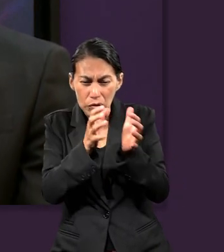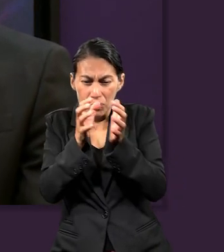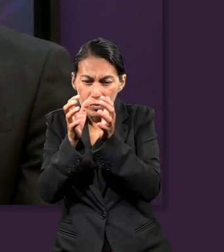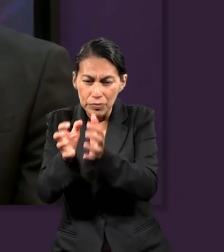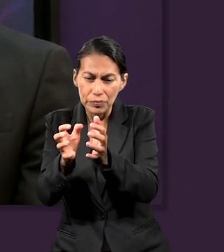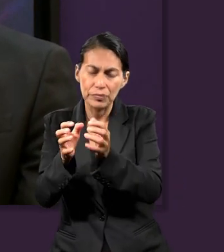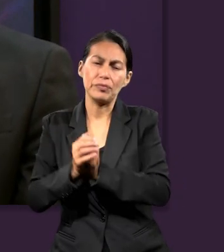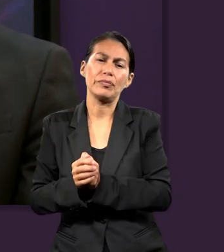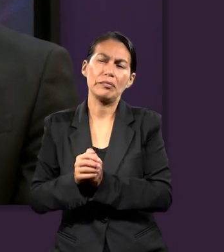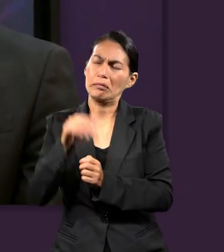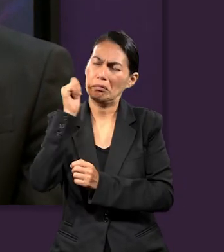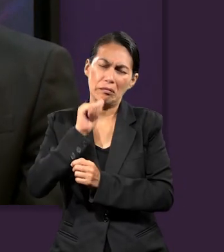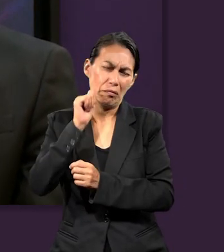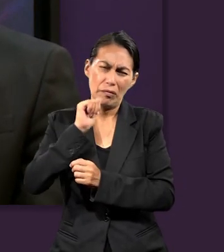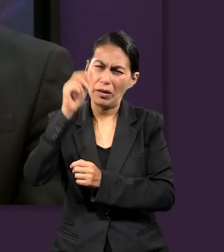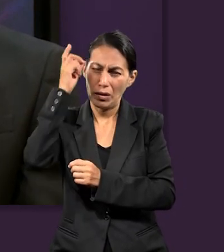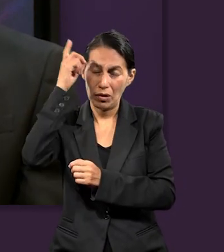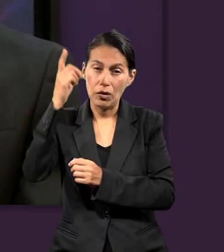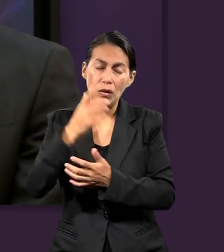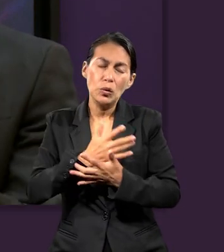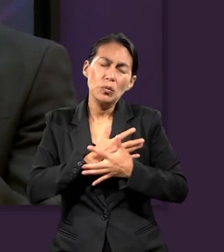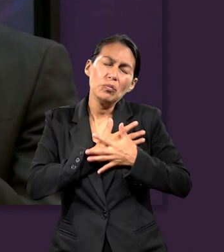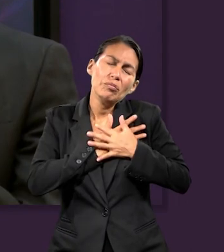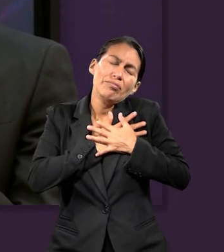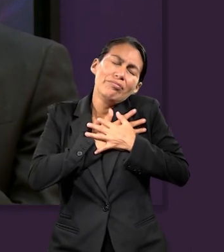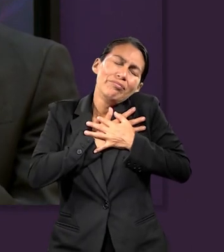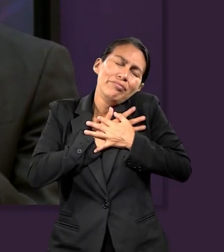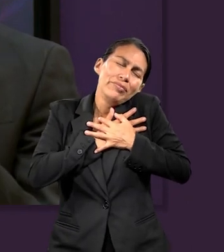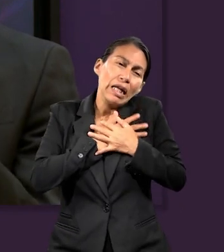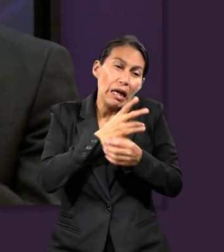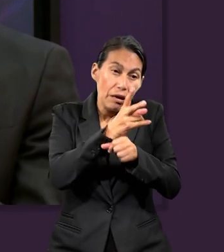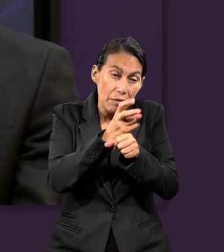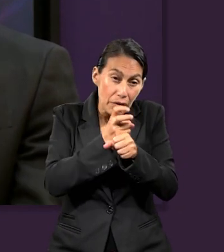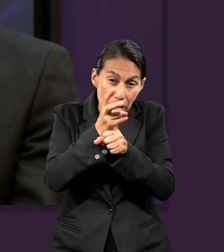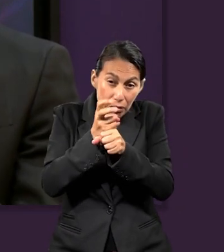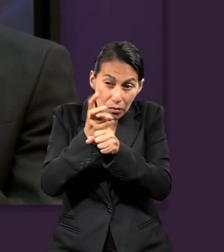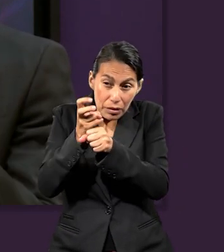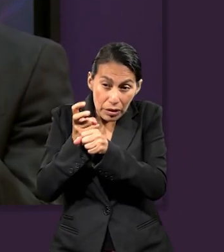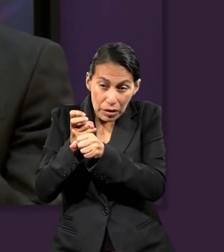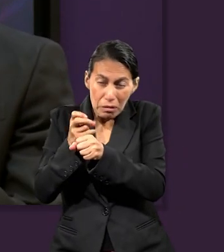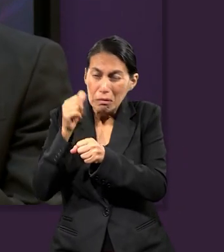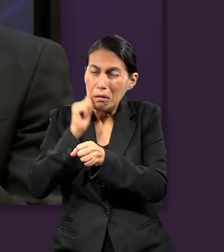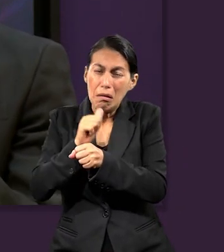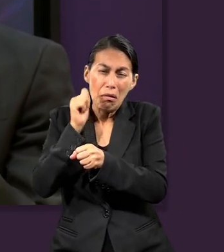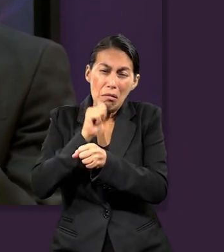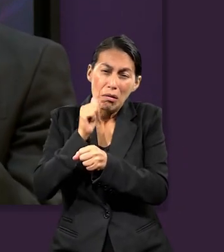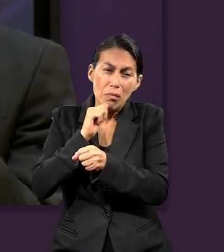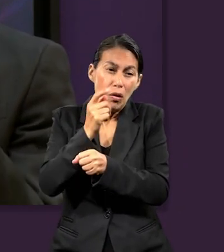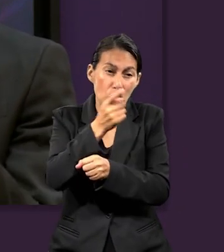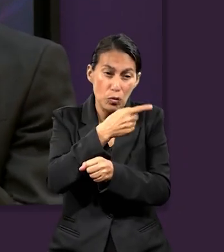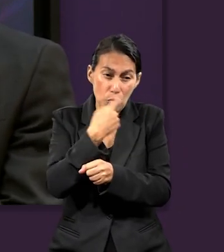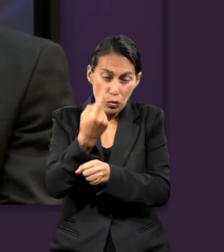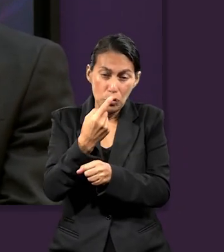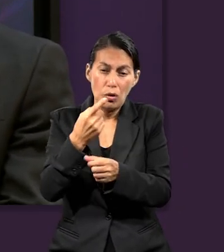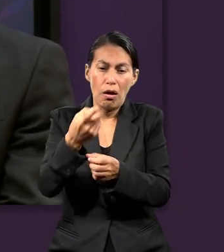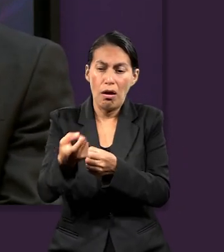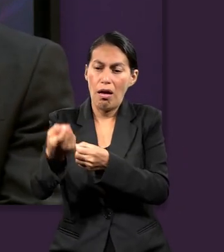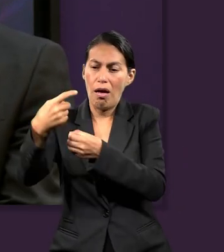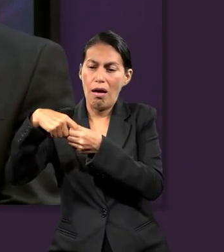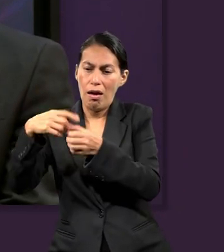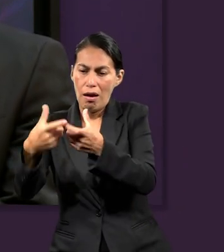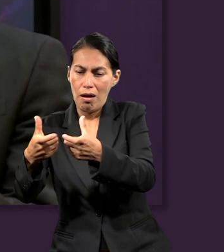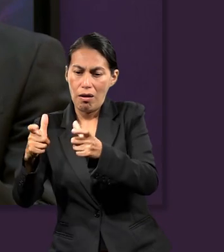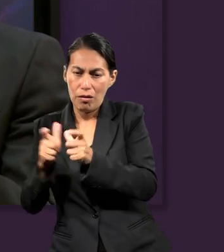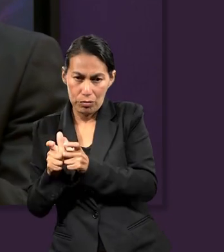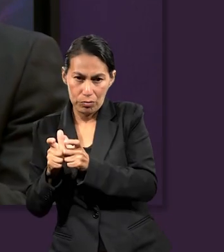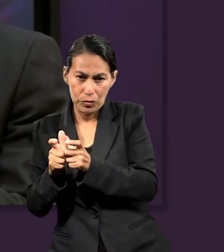remanente y podemos observar que nos ama tanto que nos hace la invitación siempre para ser parte de ese pueblo